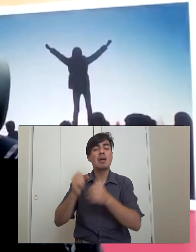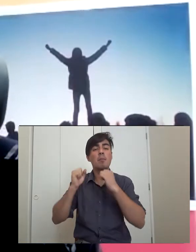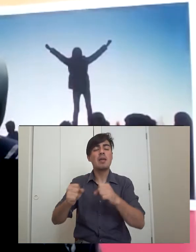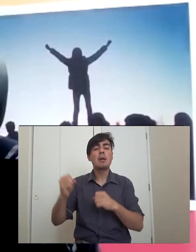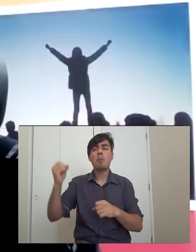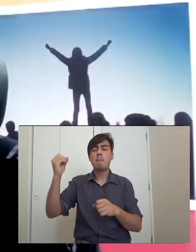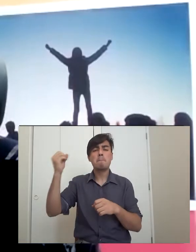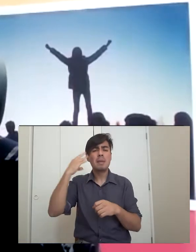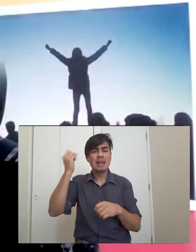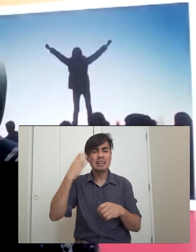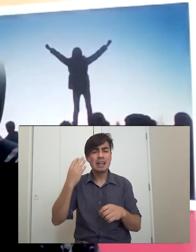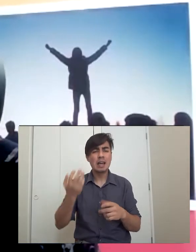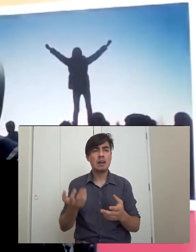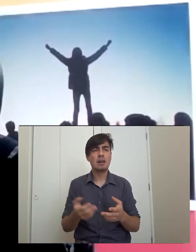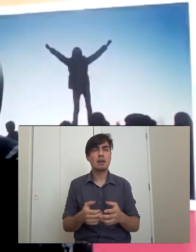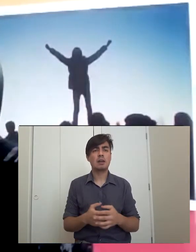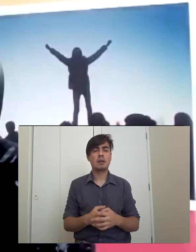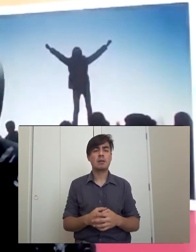que